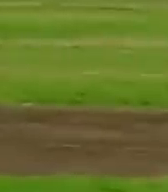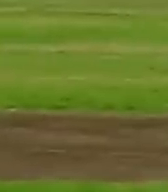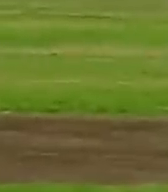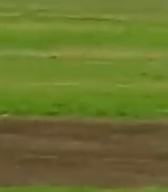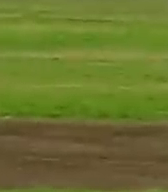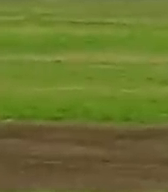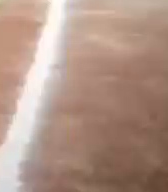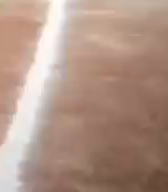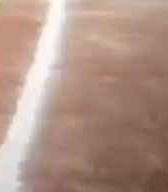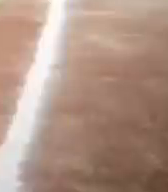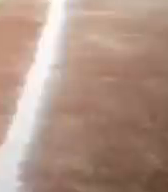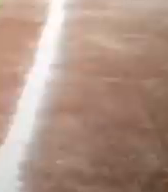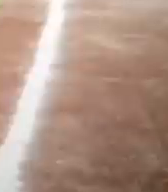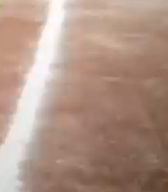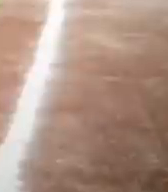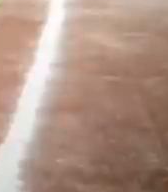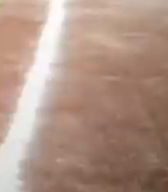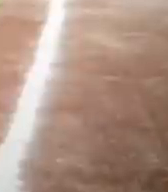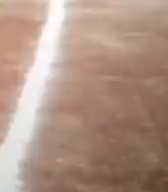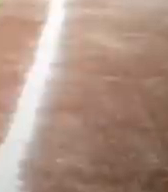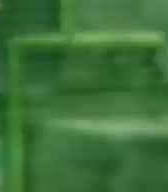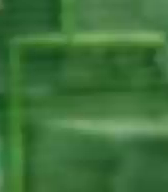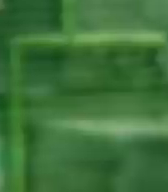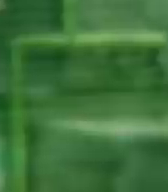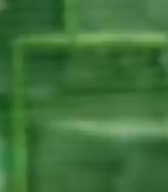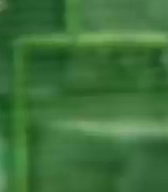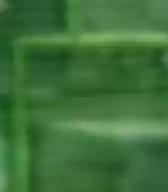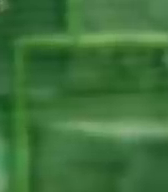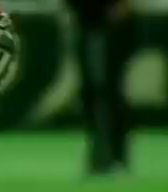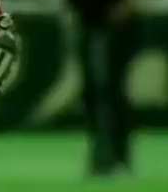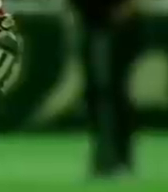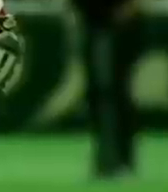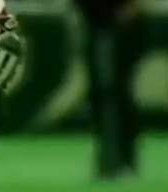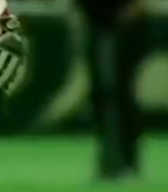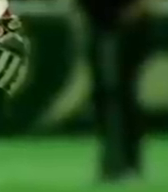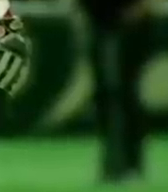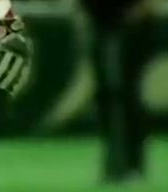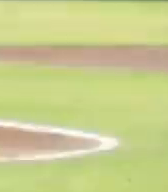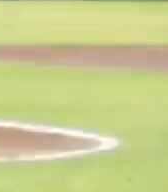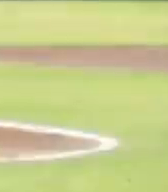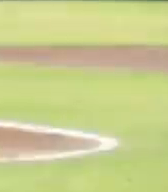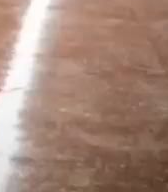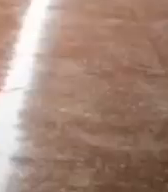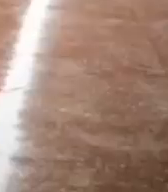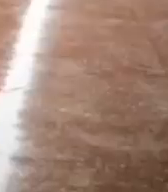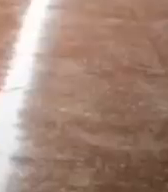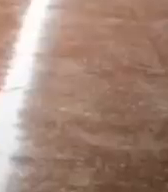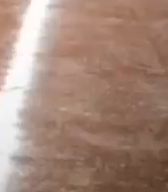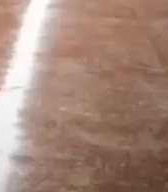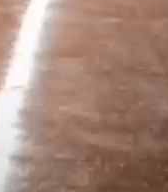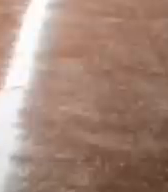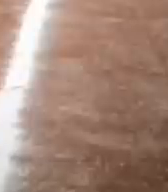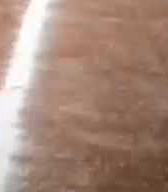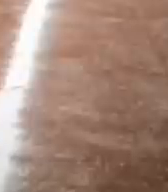El béisbol siempre me protegió de todo mal. Tiene la familia unida, te hace olvidar un poquito lo que está